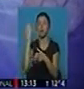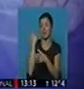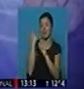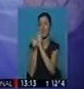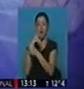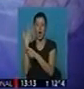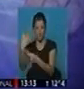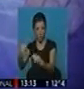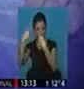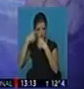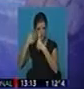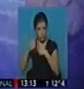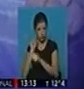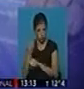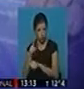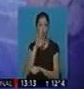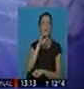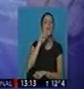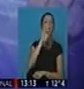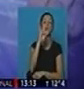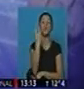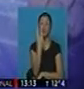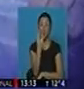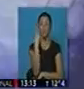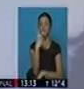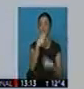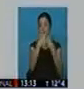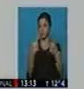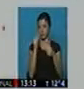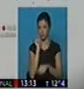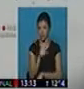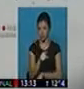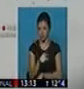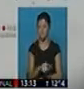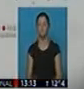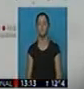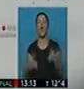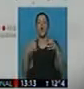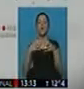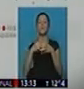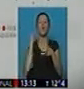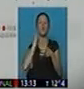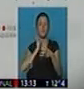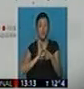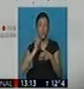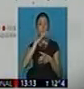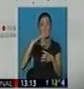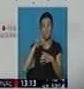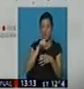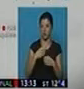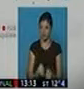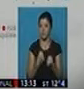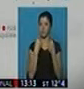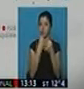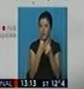escaños y los independentistas de Bildu mantuvieron los 2 que tenían. El conservador Partido Popular consolidó su dominio con